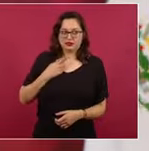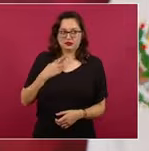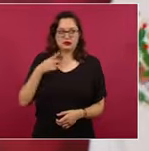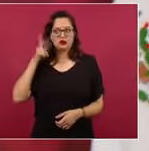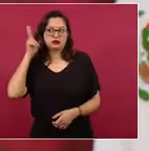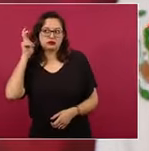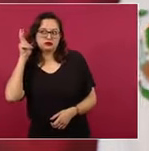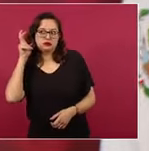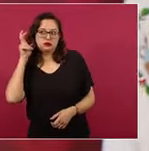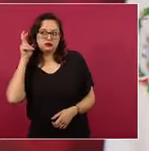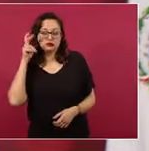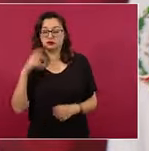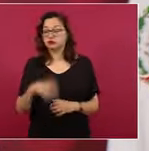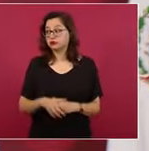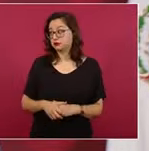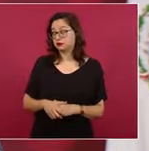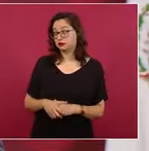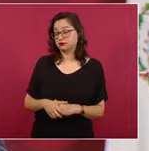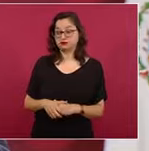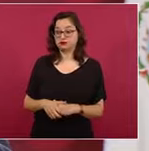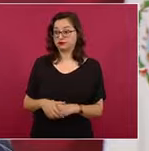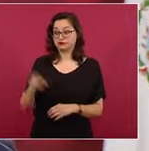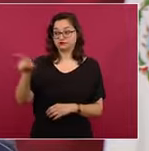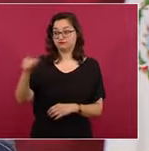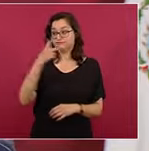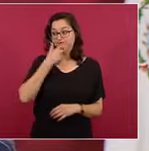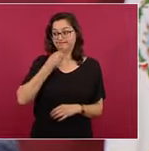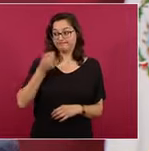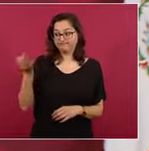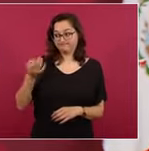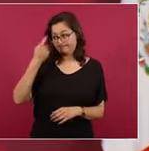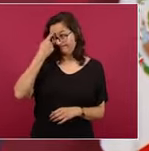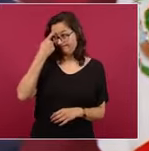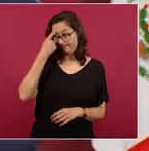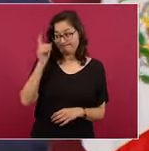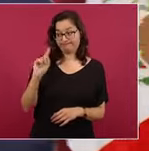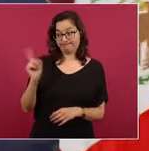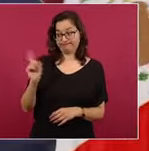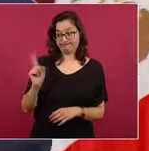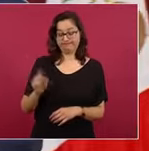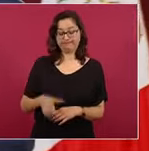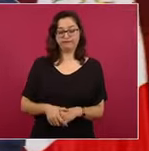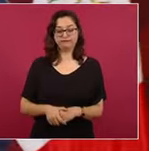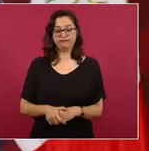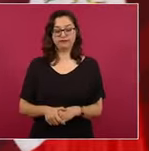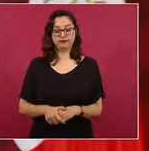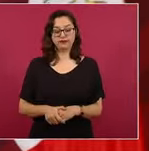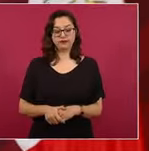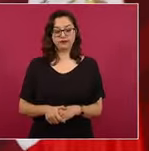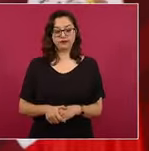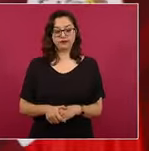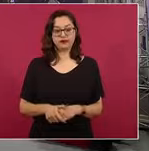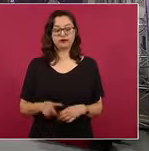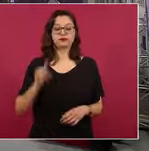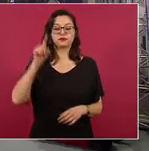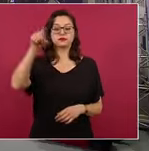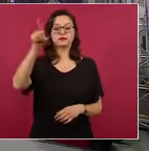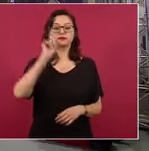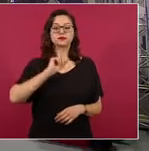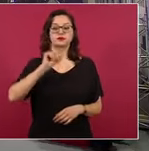y le dije, pues ese hombre no está exacto. Vamos con la compañera.